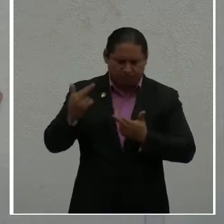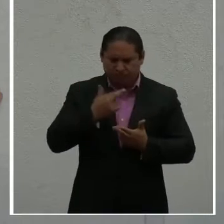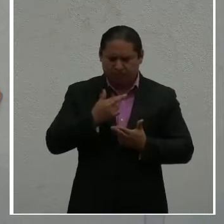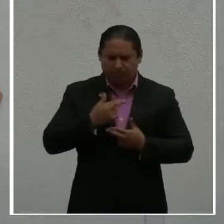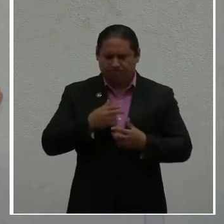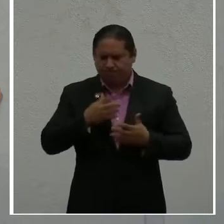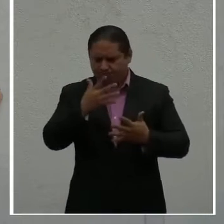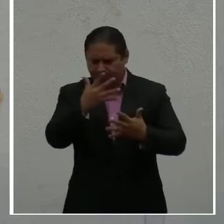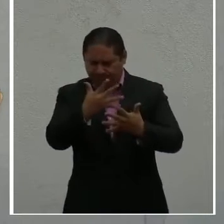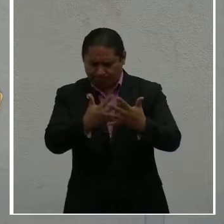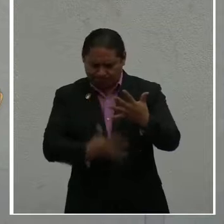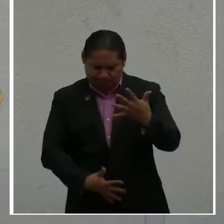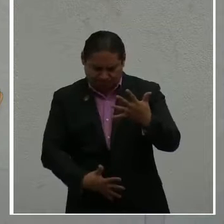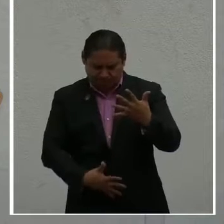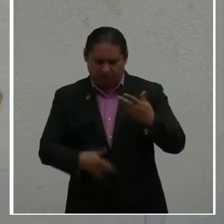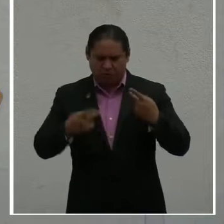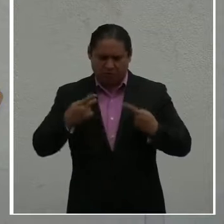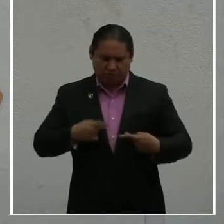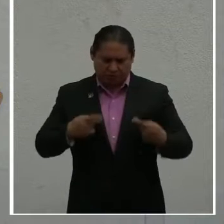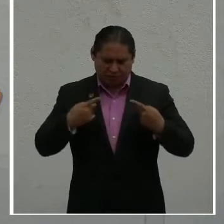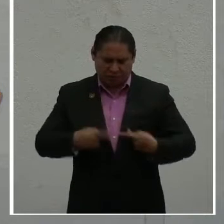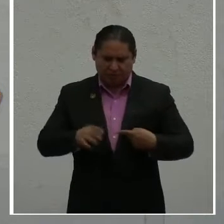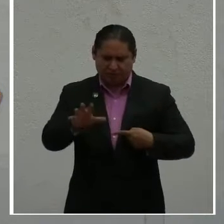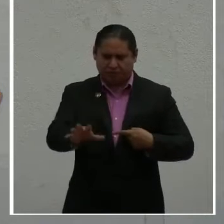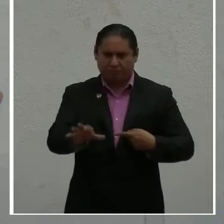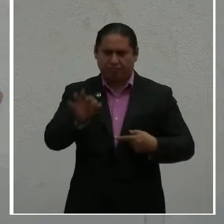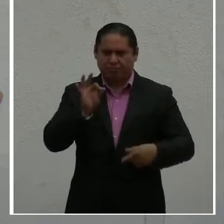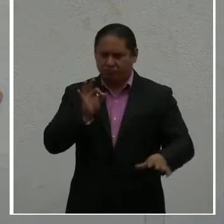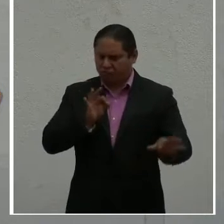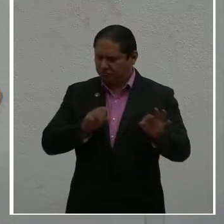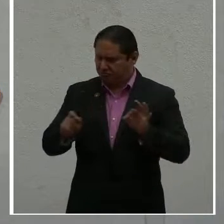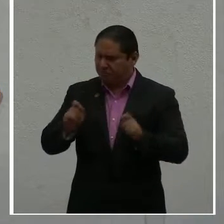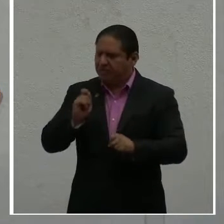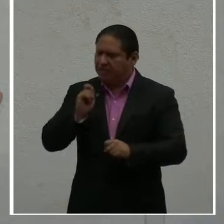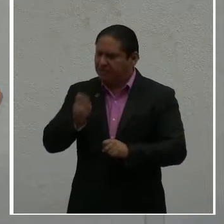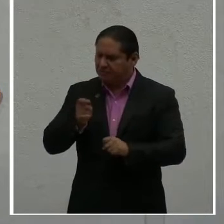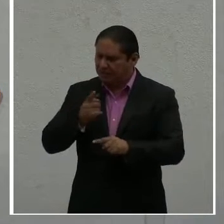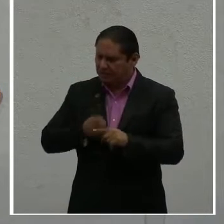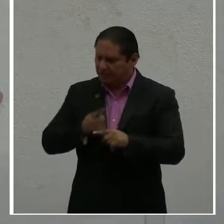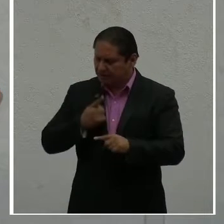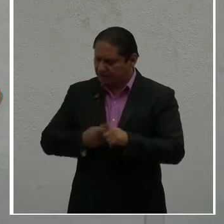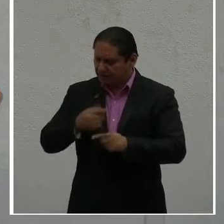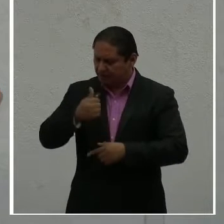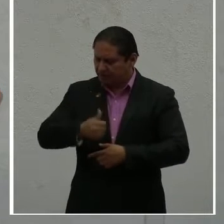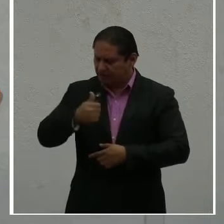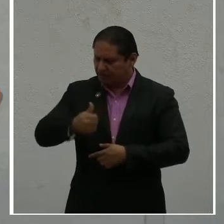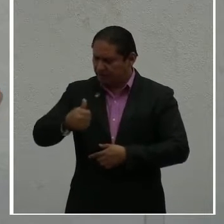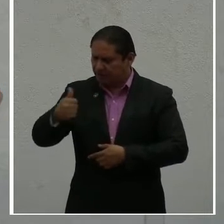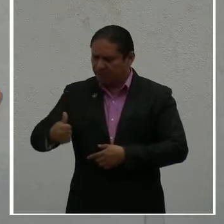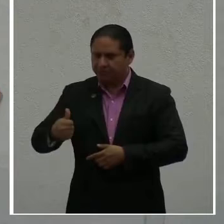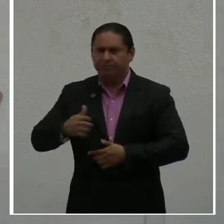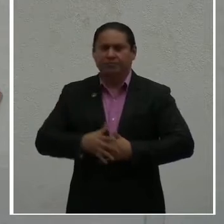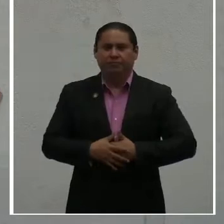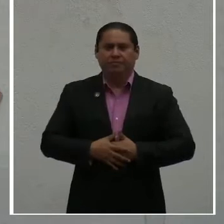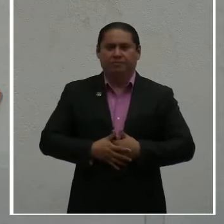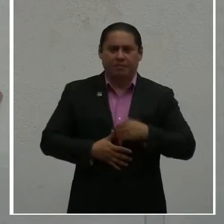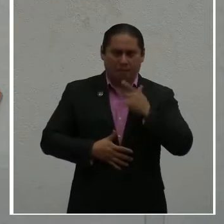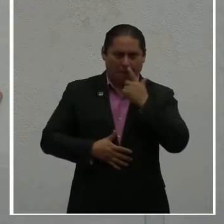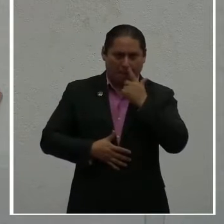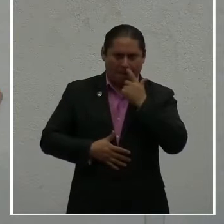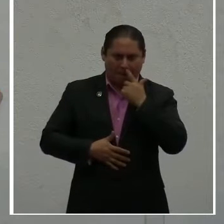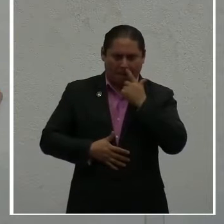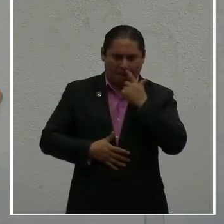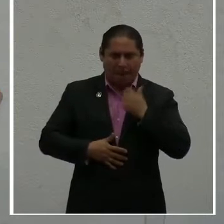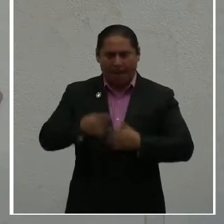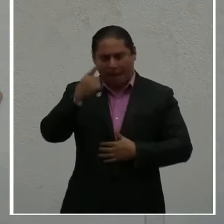el material documental y bibliográfico de cada una de las propuestas para llegar a